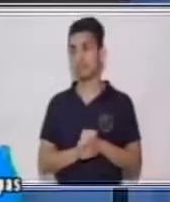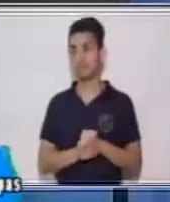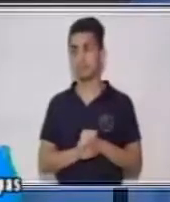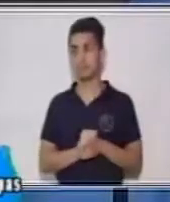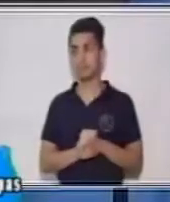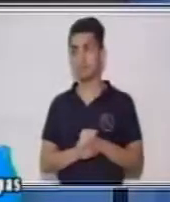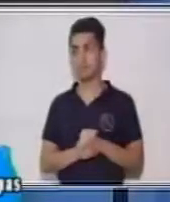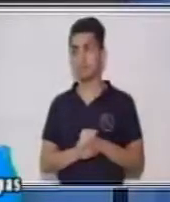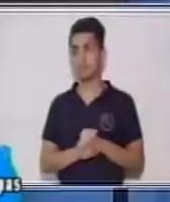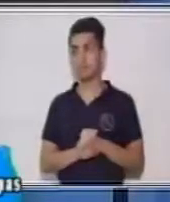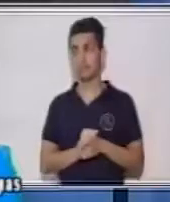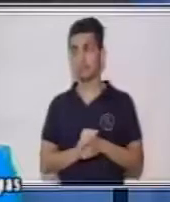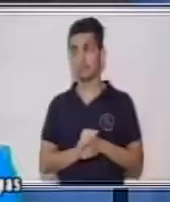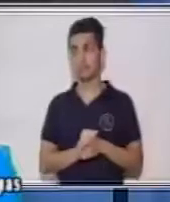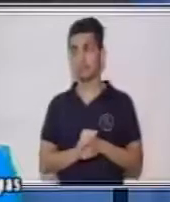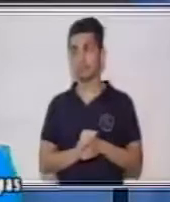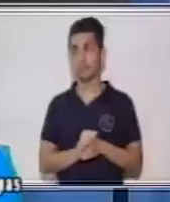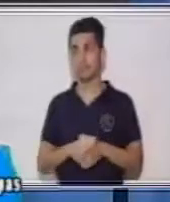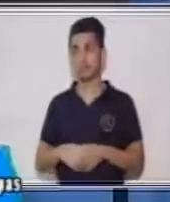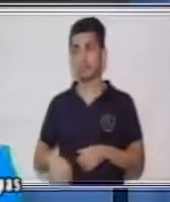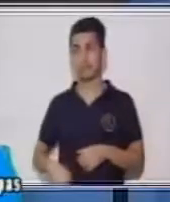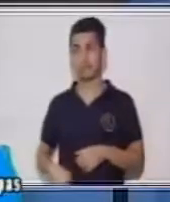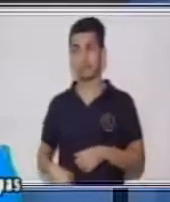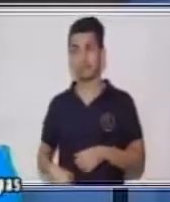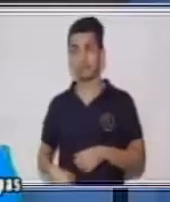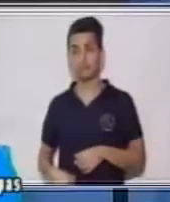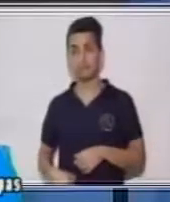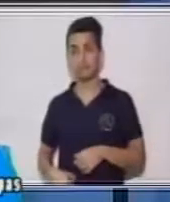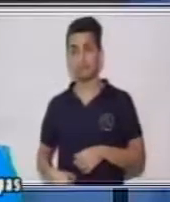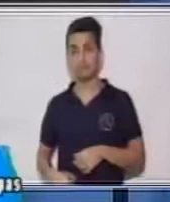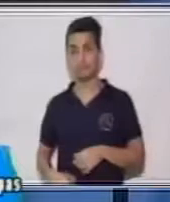área de los mapas,